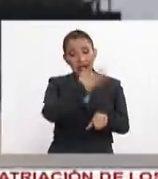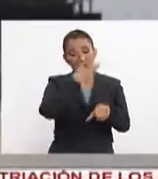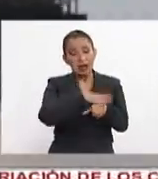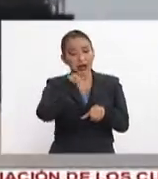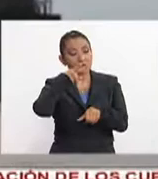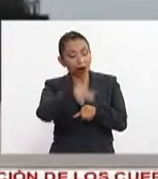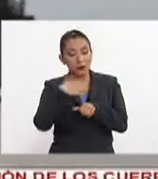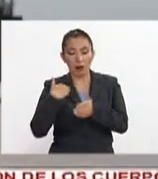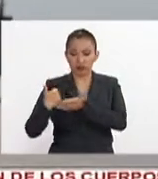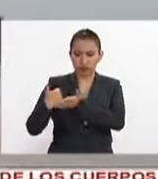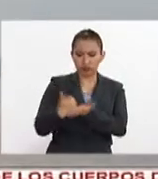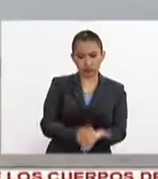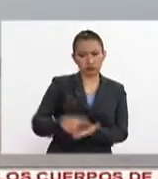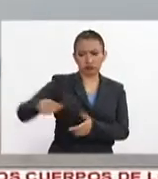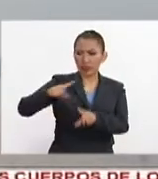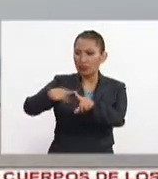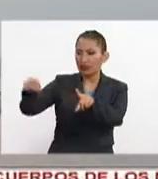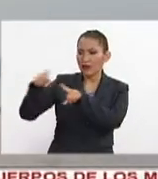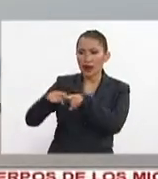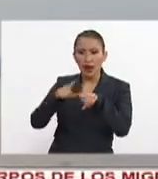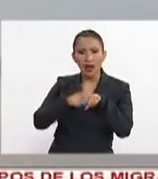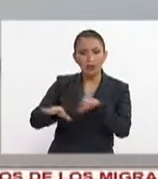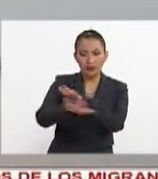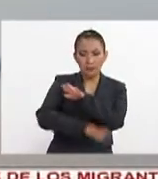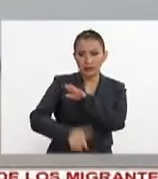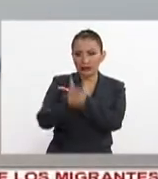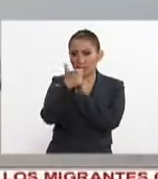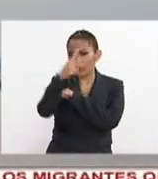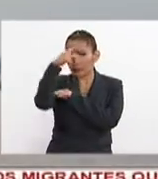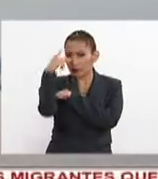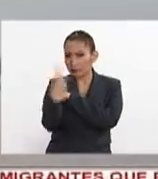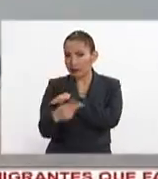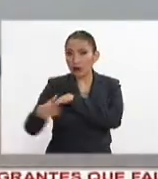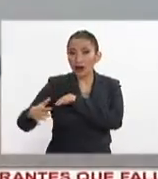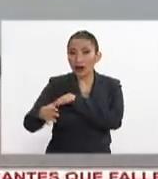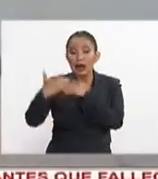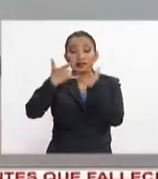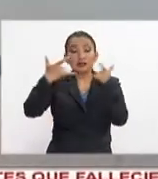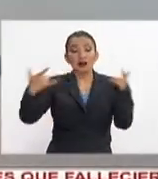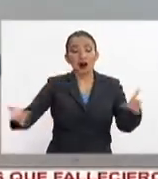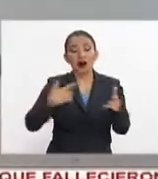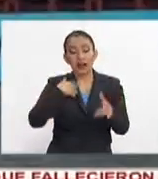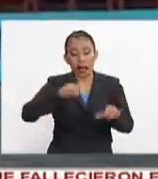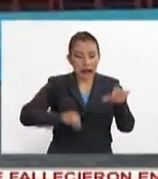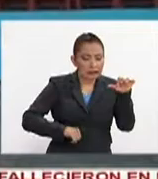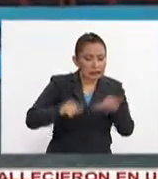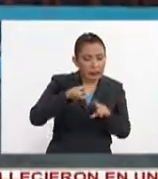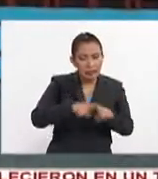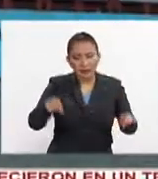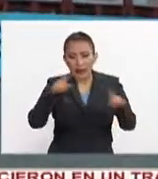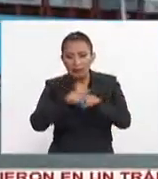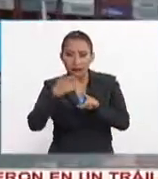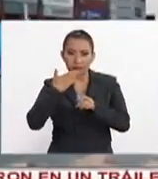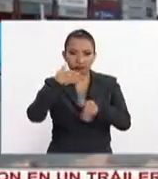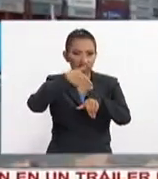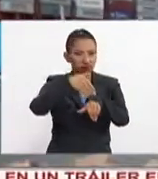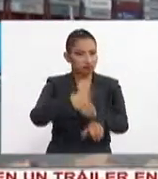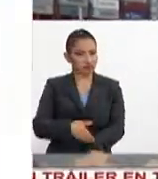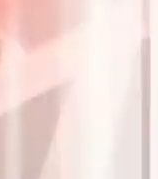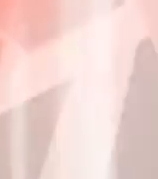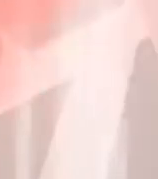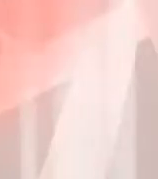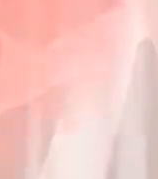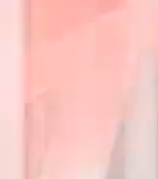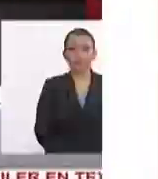calificaciones están respaldadas por la diversificación de la base económica de México y el historial de políticas económicas disciplinadas.